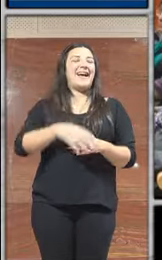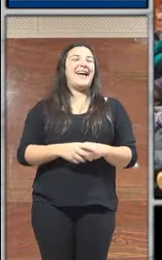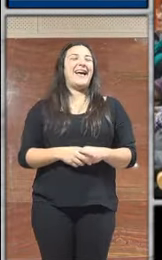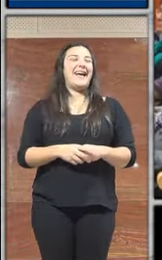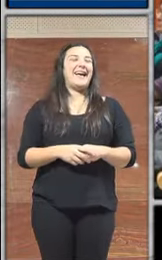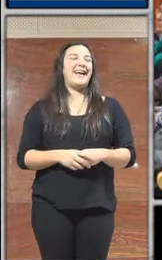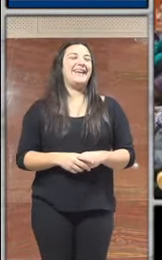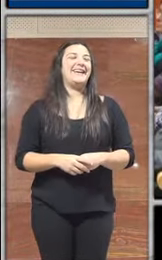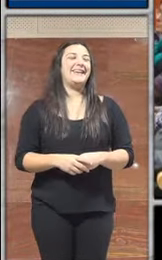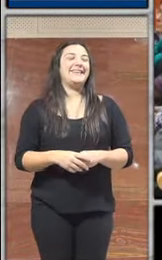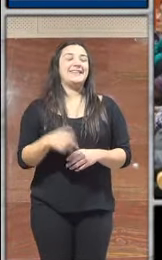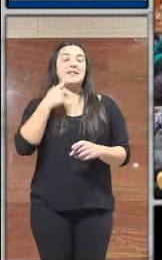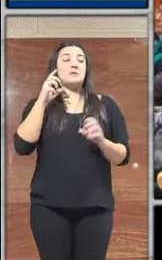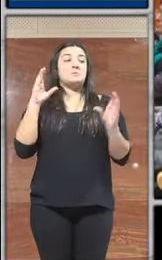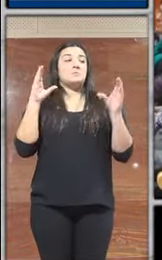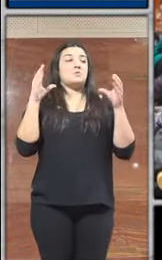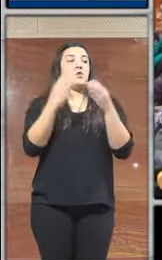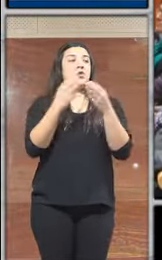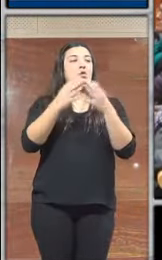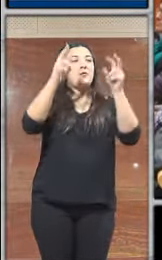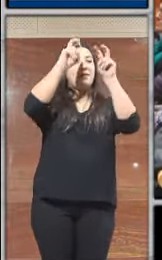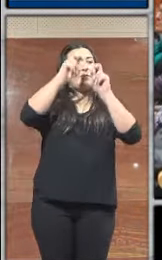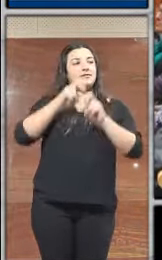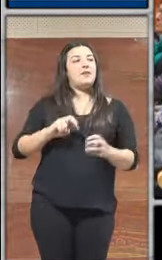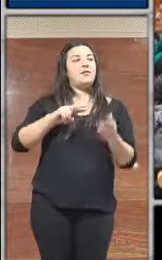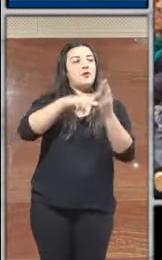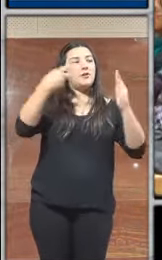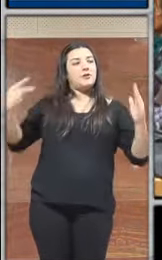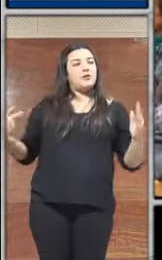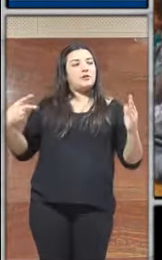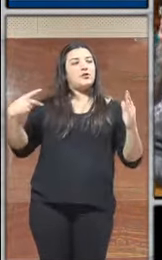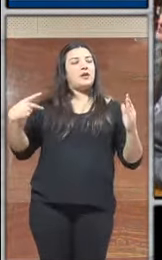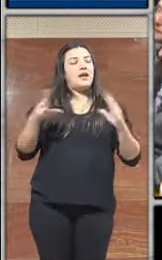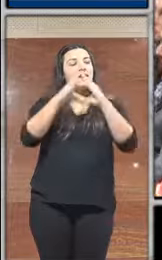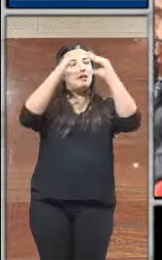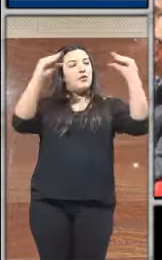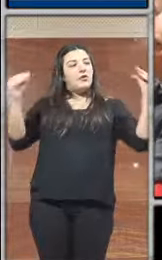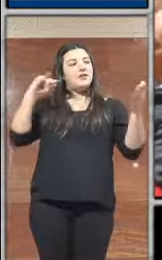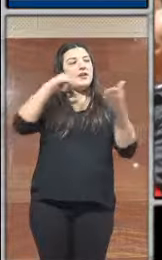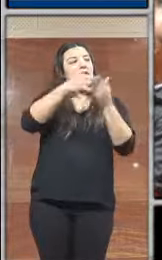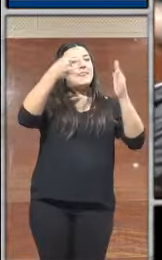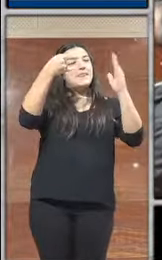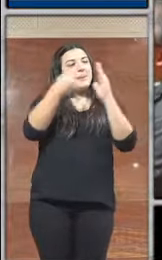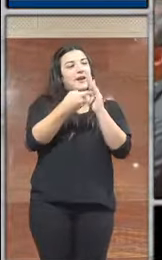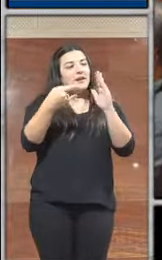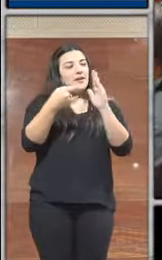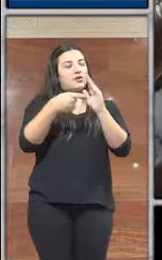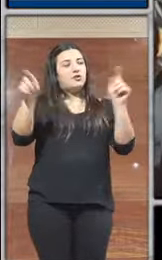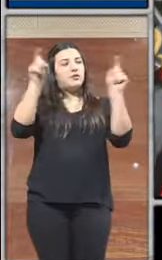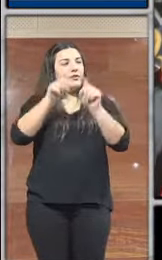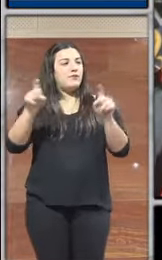es un grupo de investigación de nuevas tecnologías de la Facultad de Ingenieros Informática de la Universidad de Oviedo